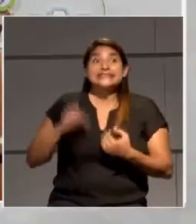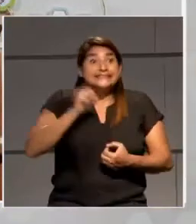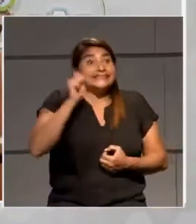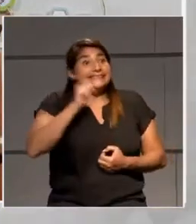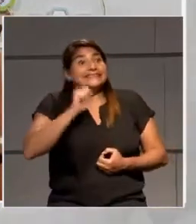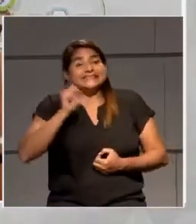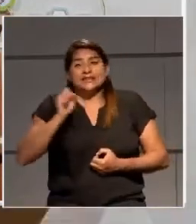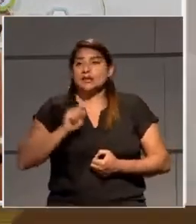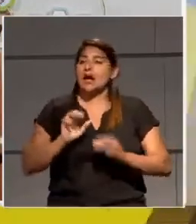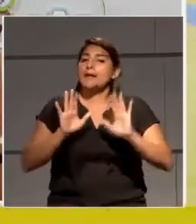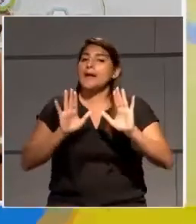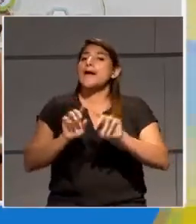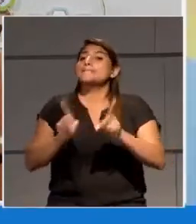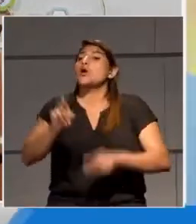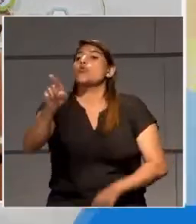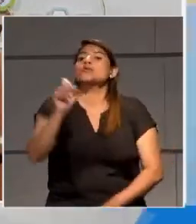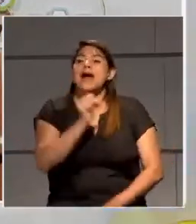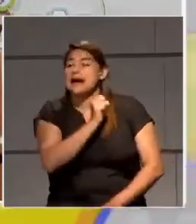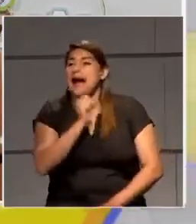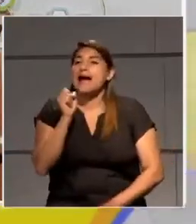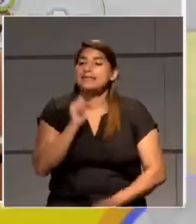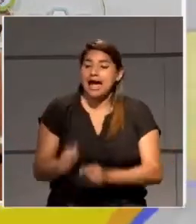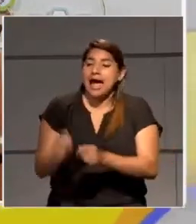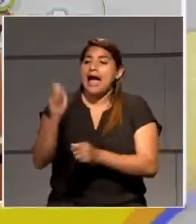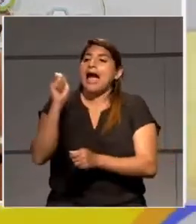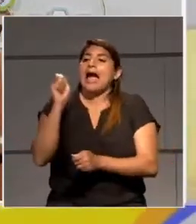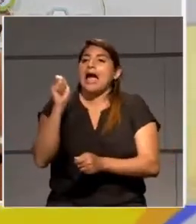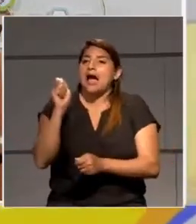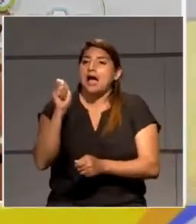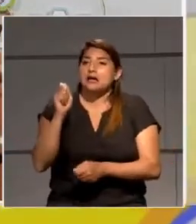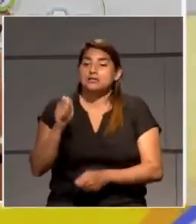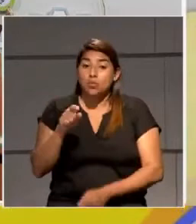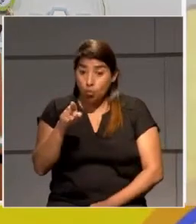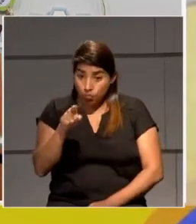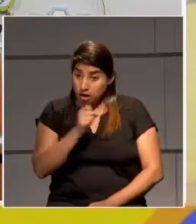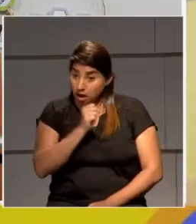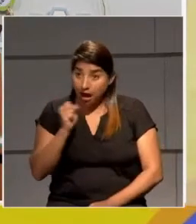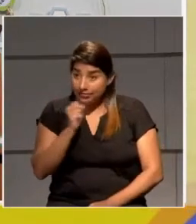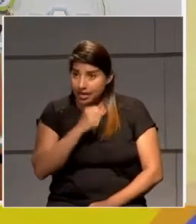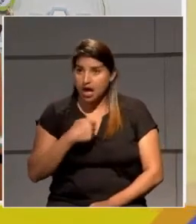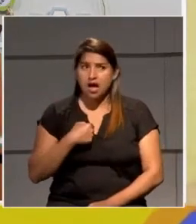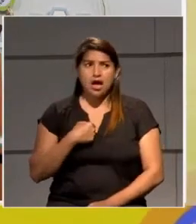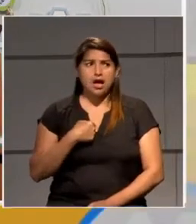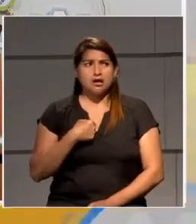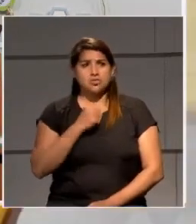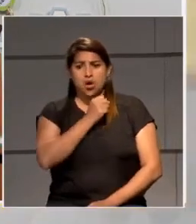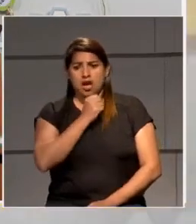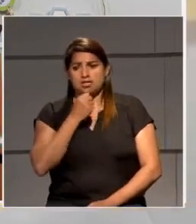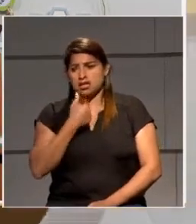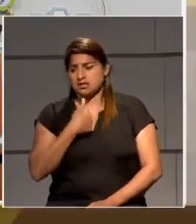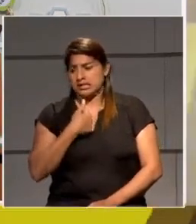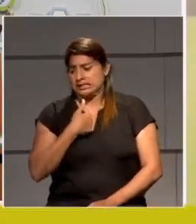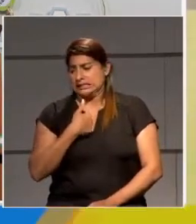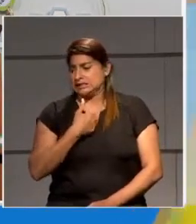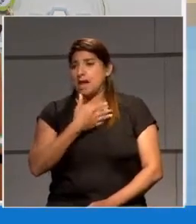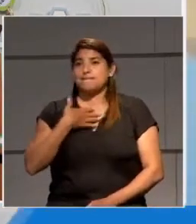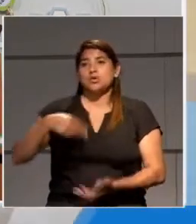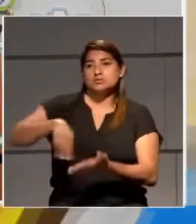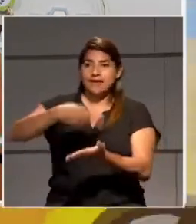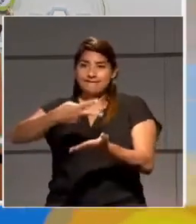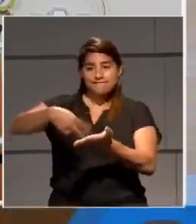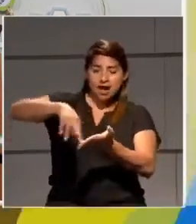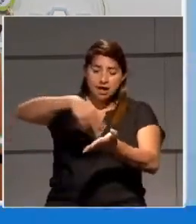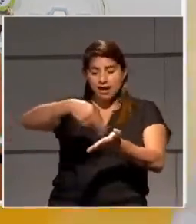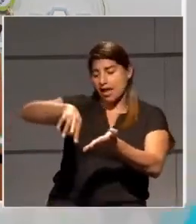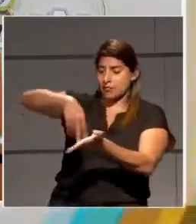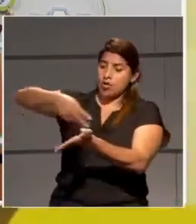Sí. Pluk, bueno, pero usted canta. ¡Mucho más arriba! Oiga, Pluk, que usted canta. Yo canto. No, pero me gusta más bailar video. Me lo